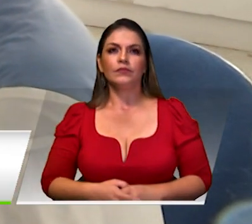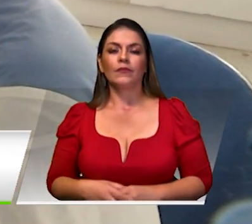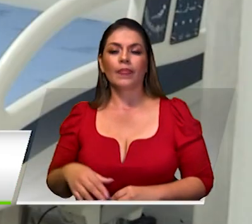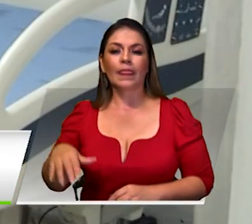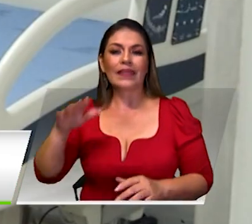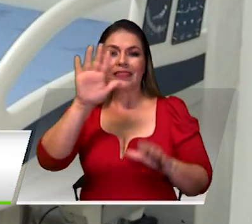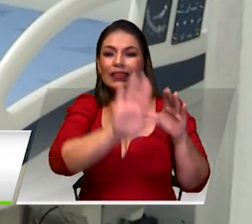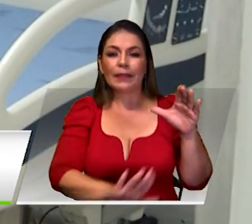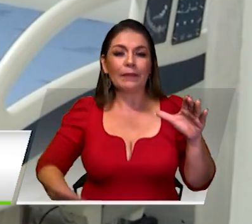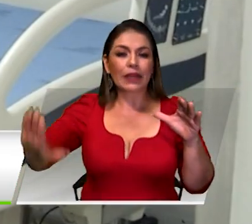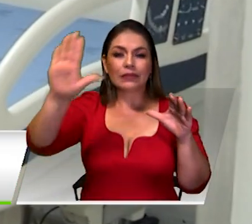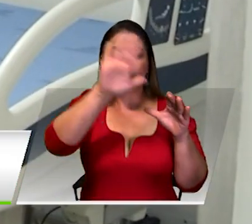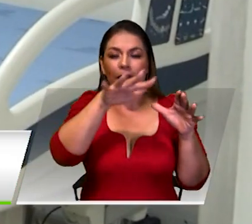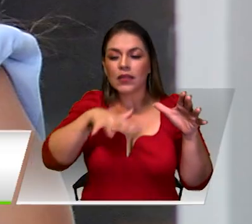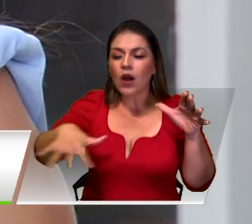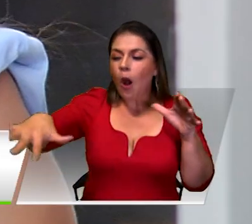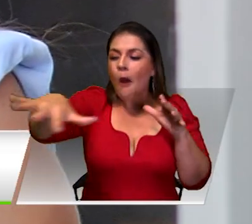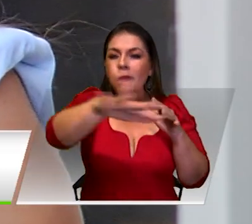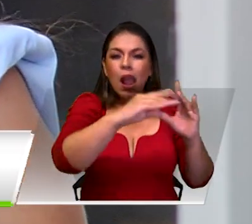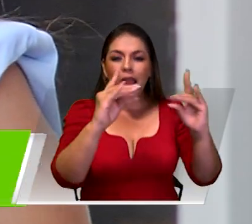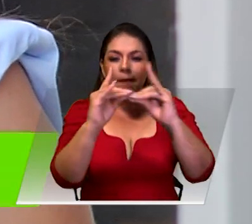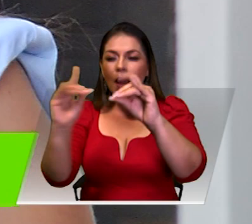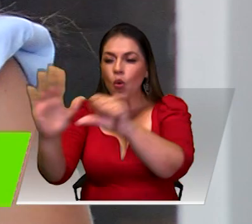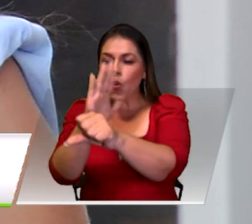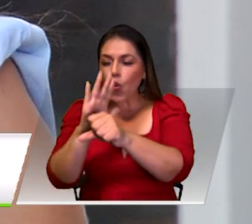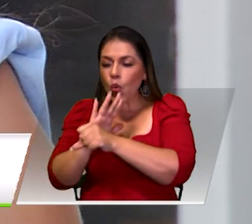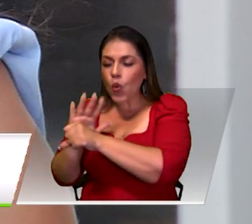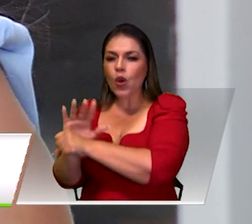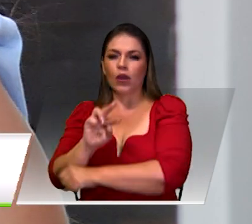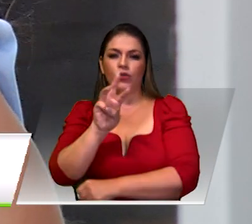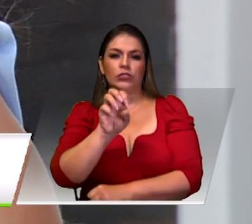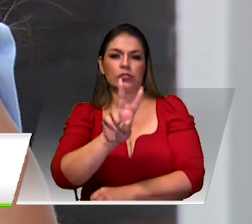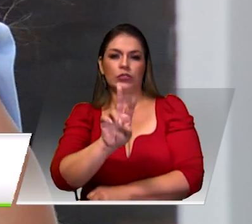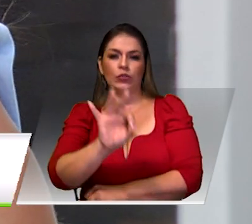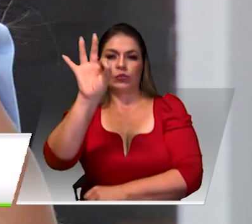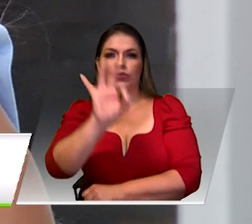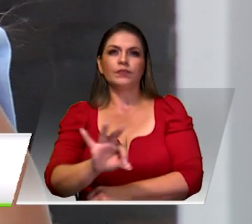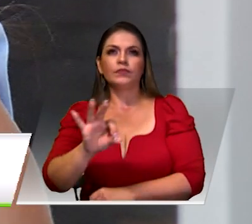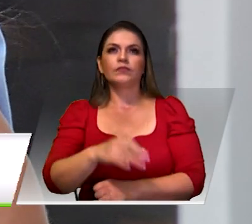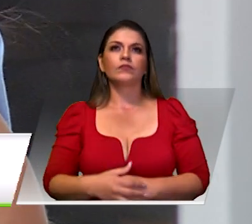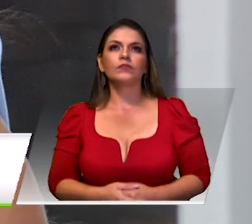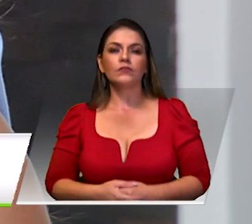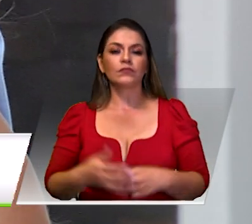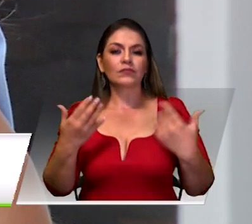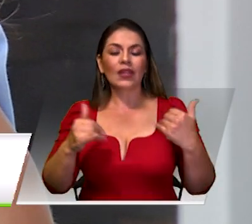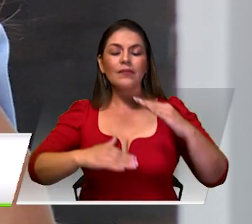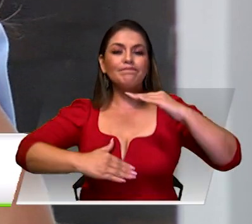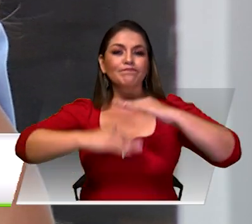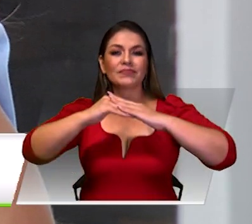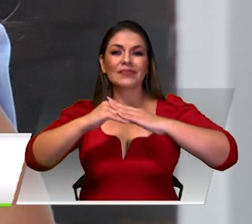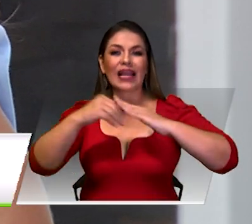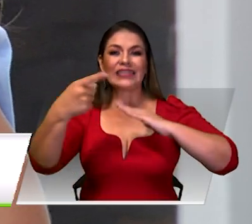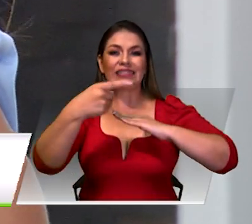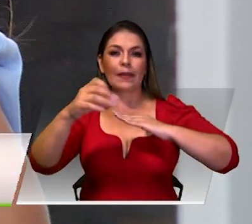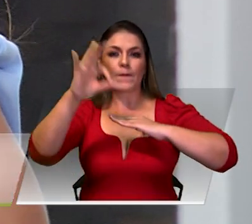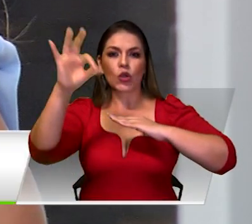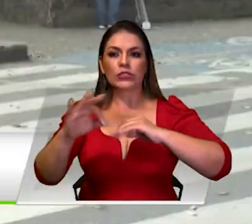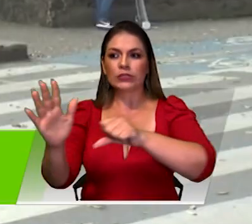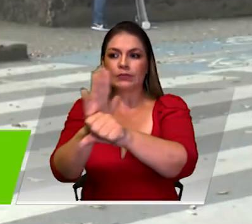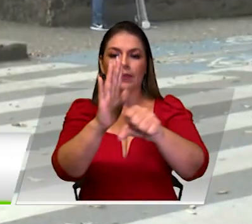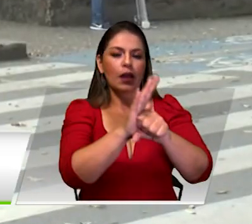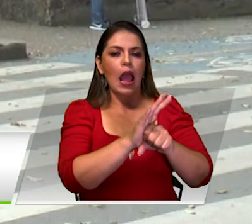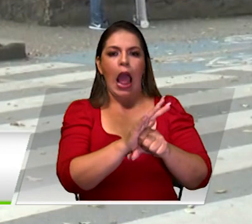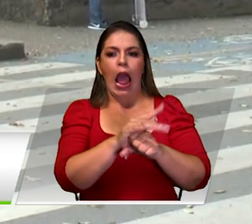está en un 82 por ciento si llegáramos a tener una sobreocupación o una ocupación al tope tendríamos que enviar pacientes a otros